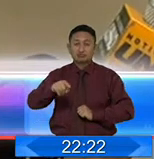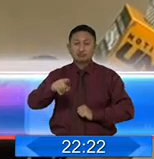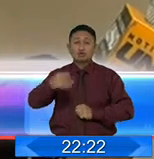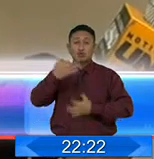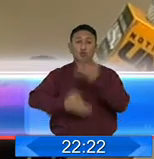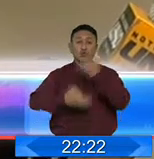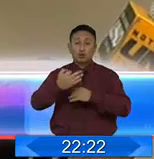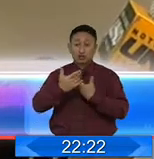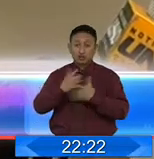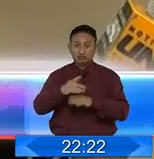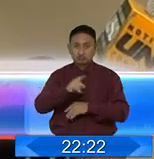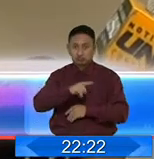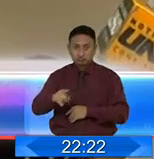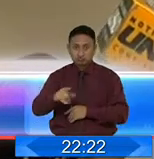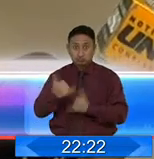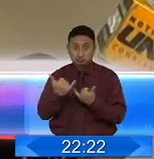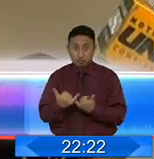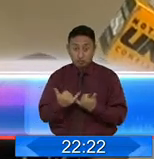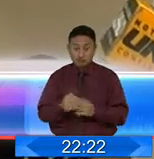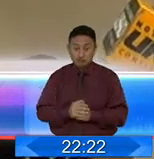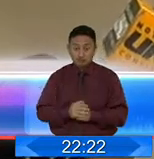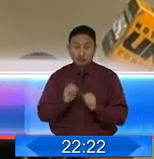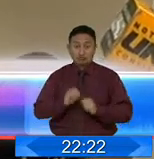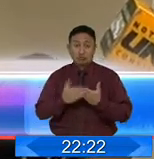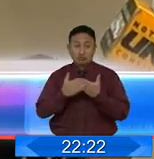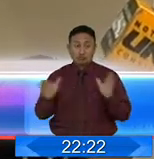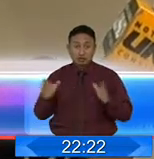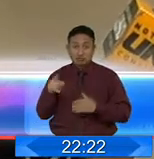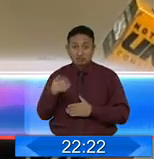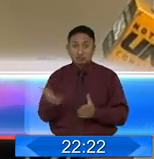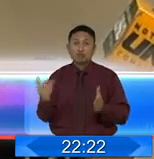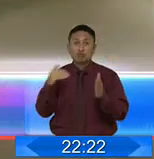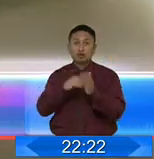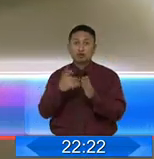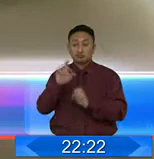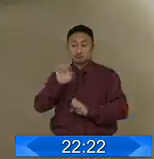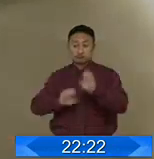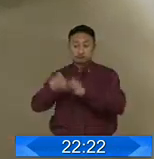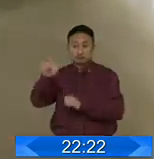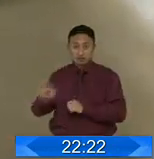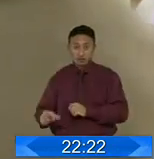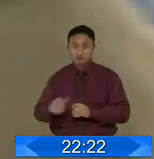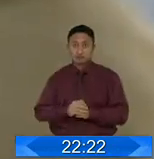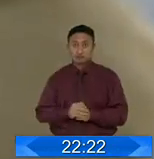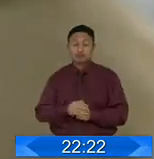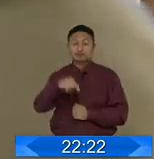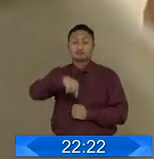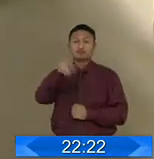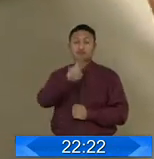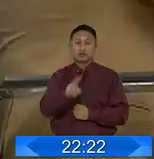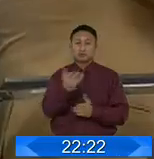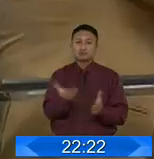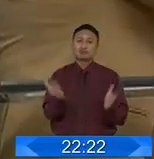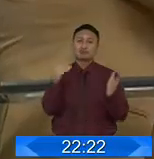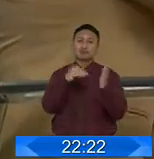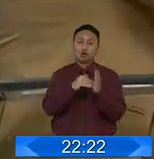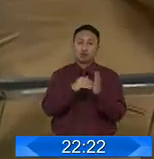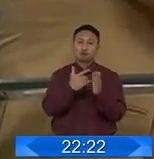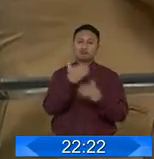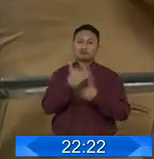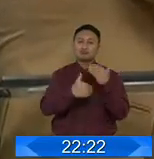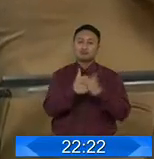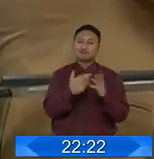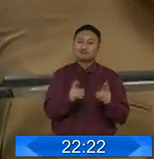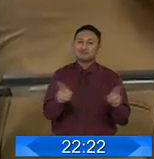ha dispuesto y ha dejado abierta para que se le realicen una nueva valoración. Este viernes habrá otra por el procedimiento